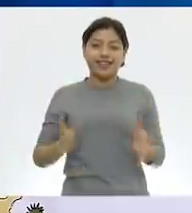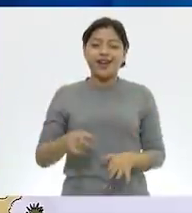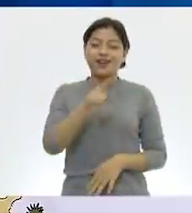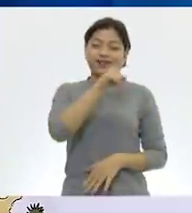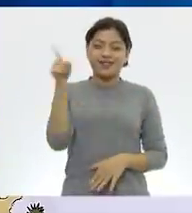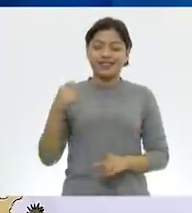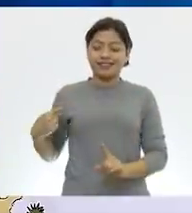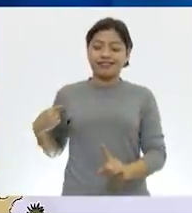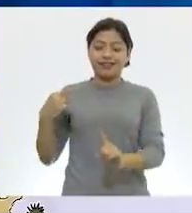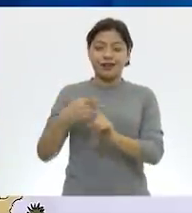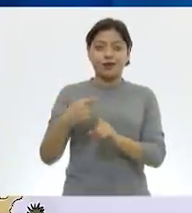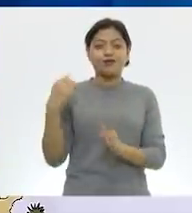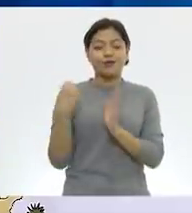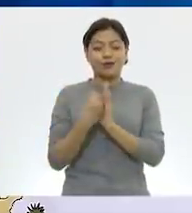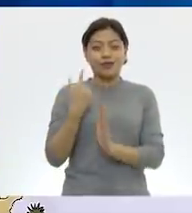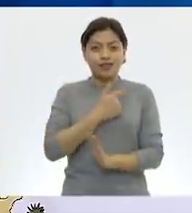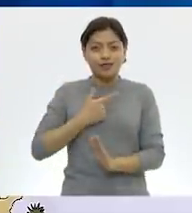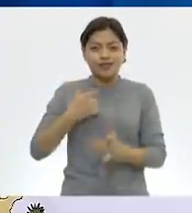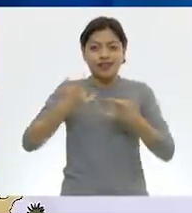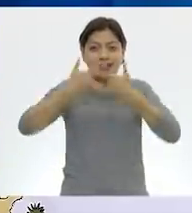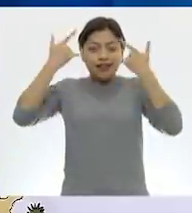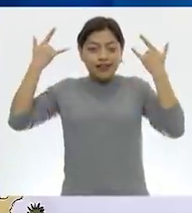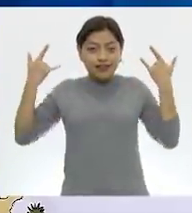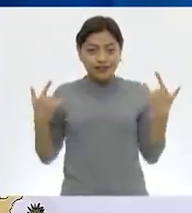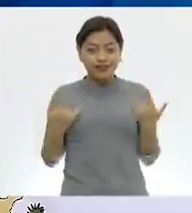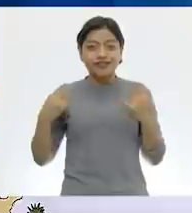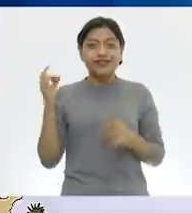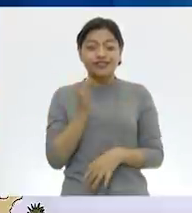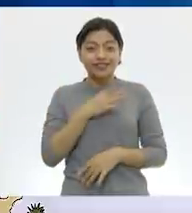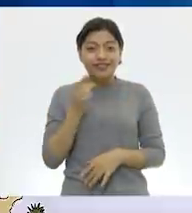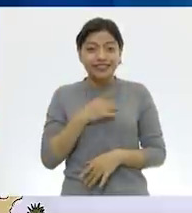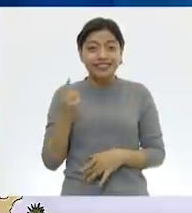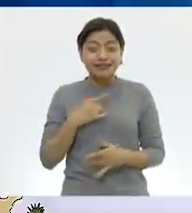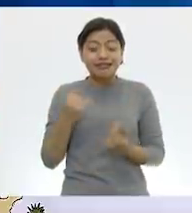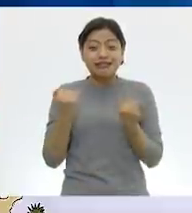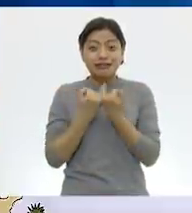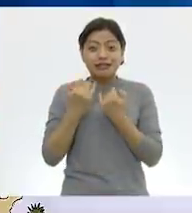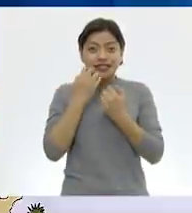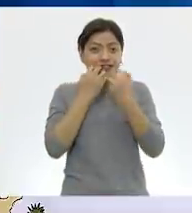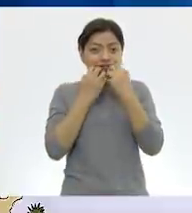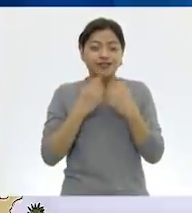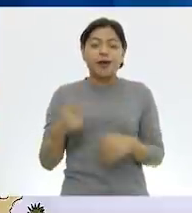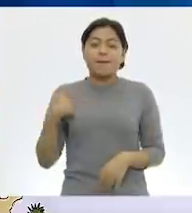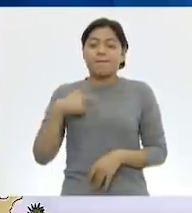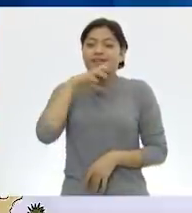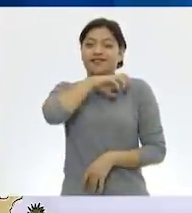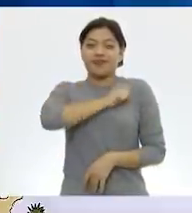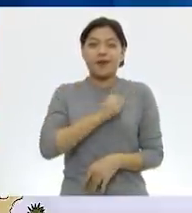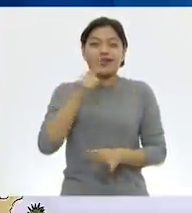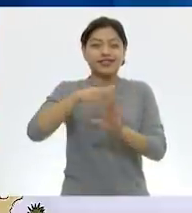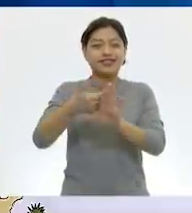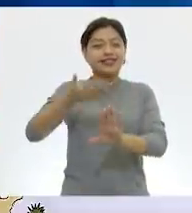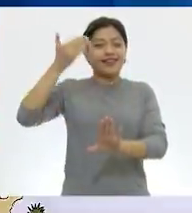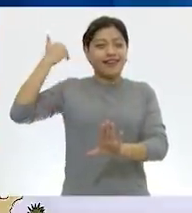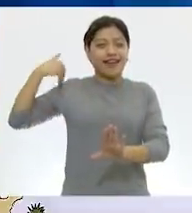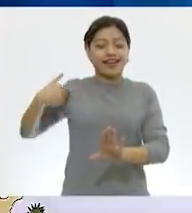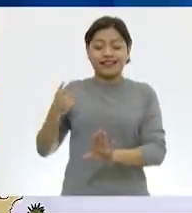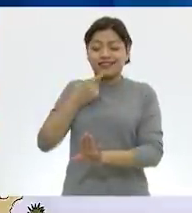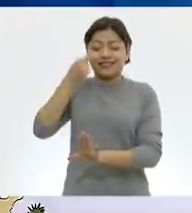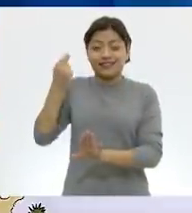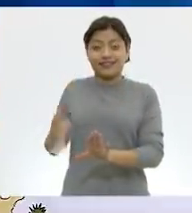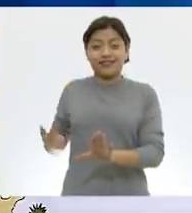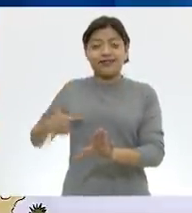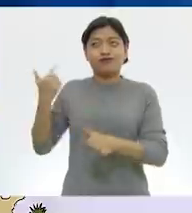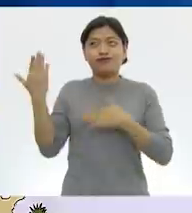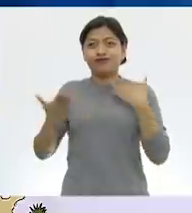agrado. Las historias de terror y de misterio son mis favoritas. Déjenme contarles que desde que era niña disfrutaba